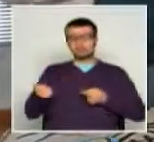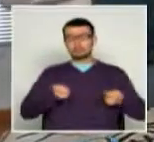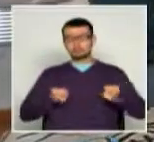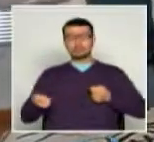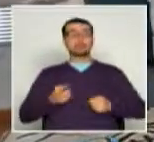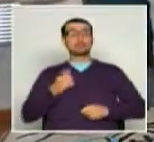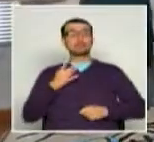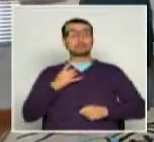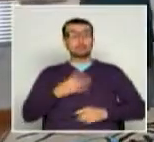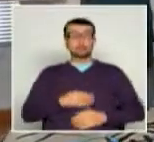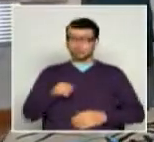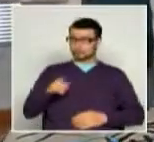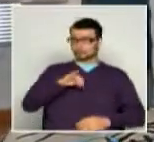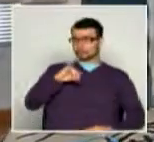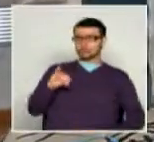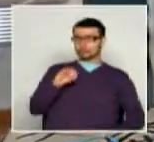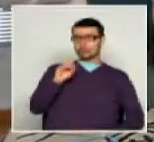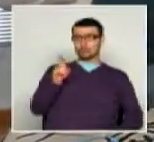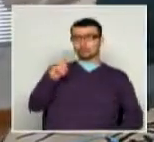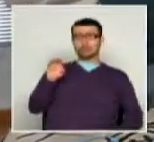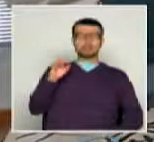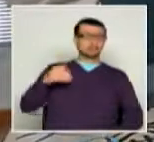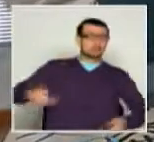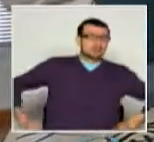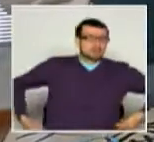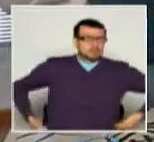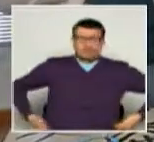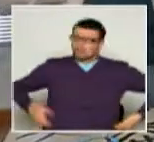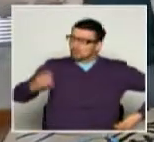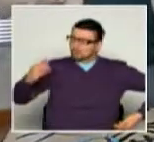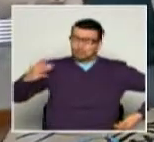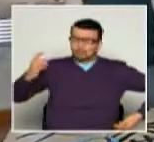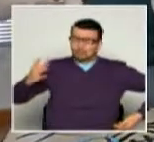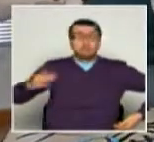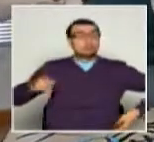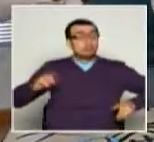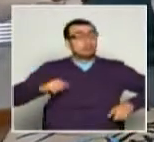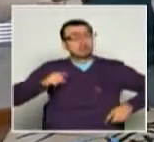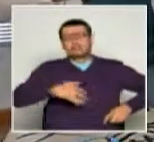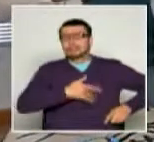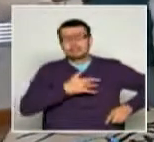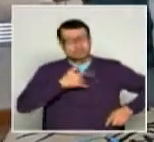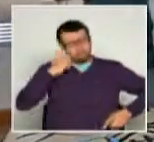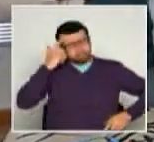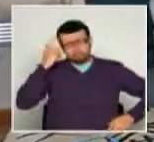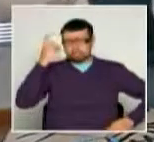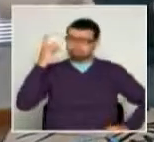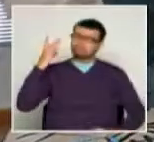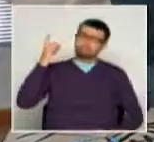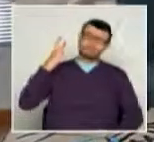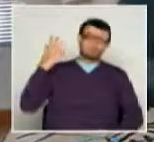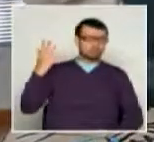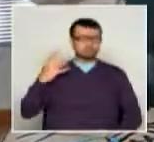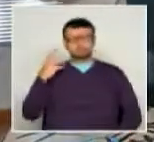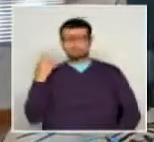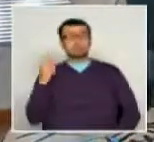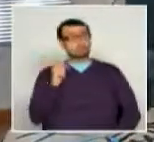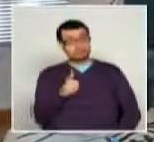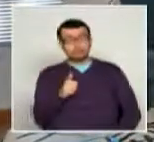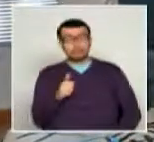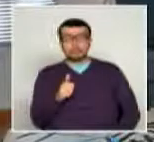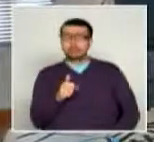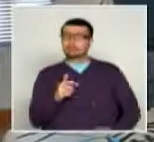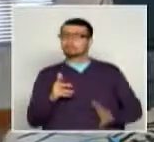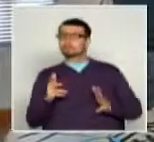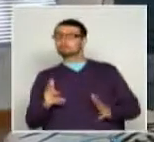caso que nos refiere José, que es un dolor lumbal, y él dice que también tiene ciertos dolores de cabeza. No